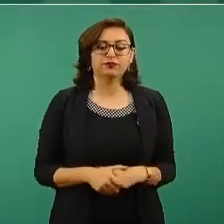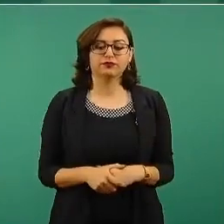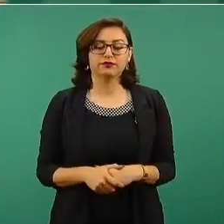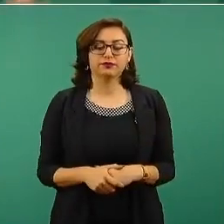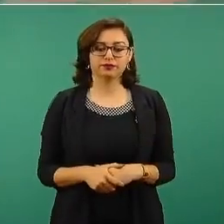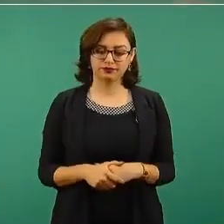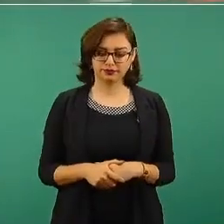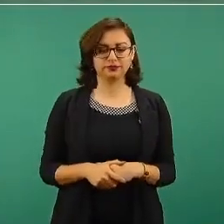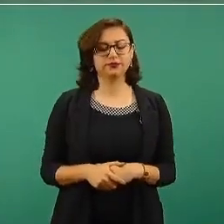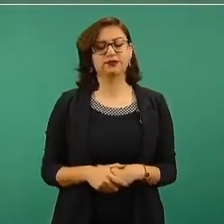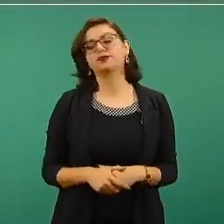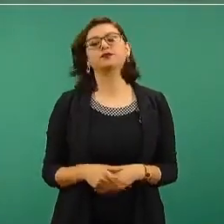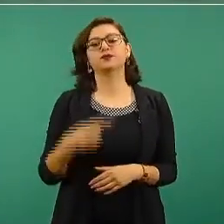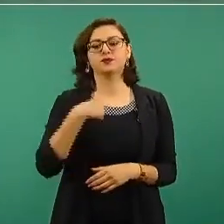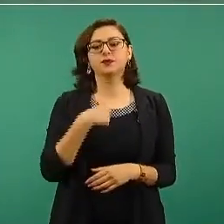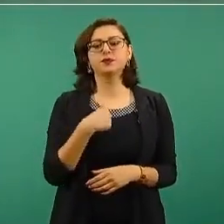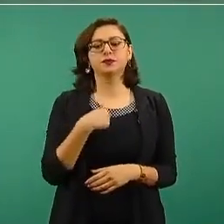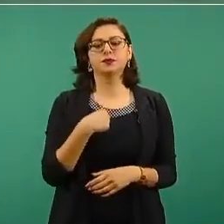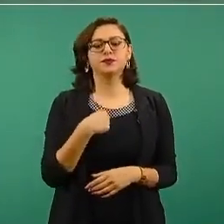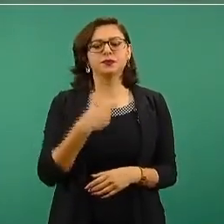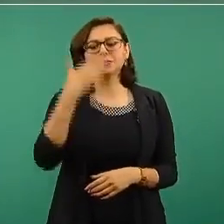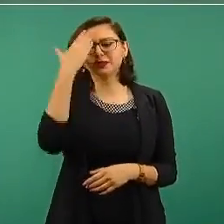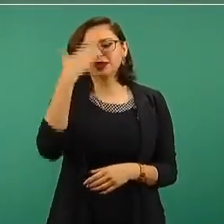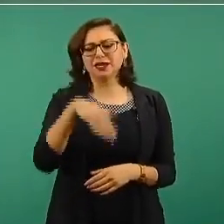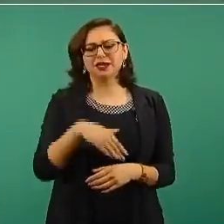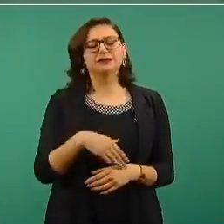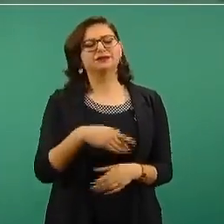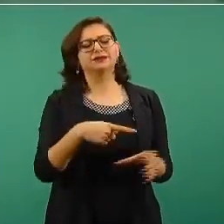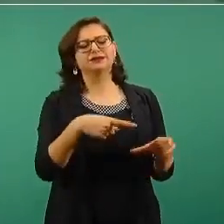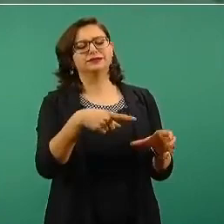Entonces, yo he escuchado eso.